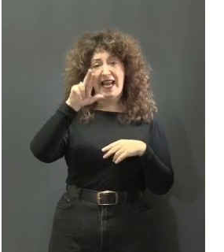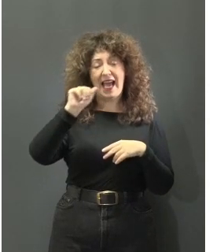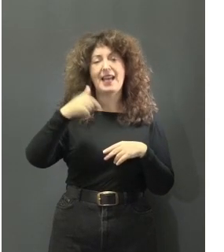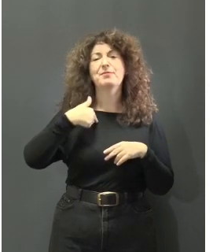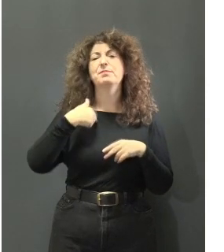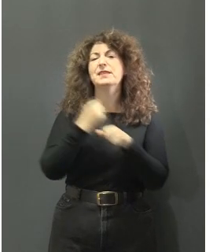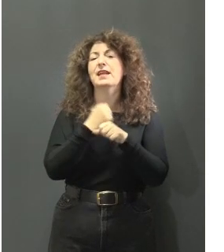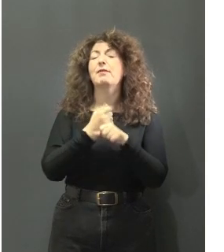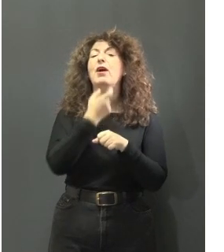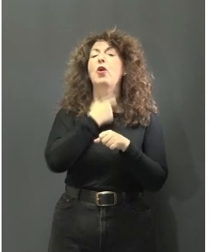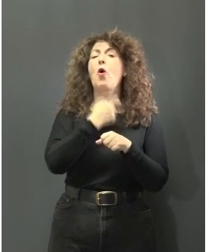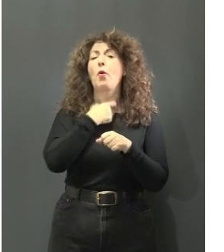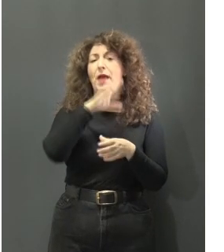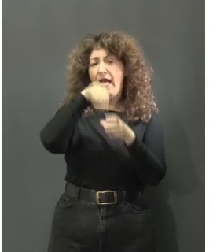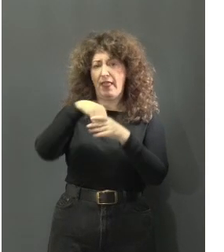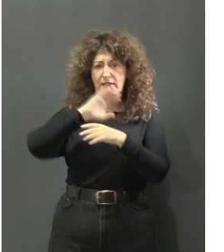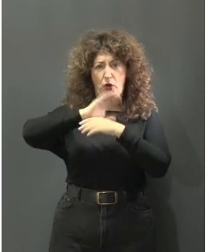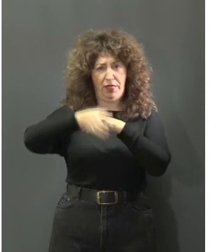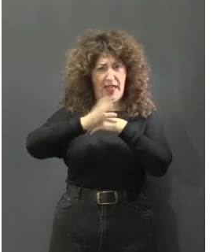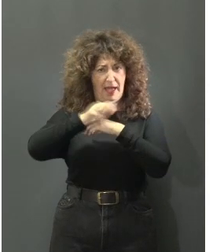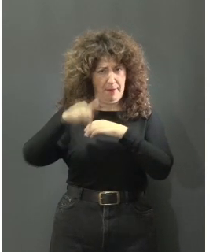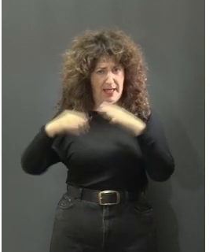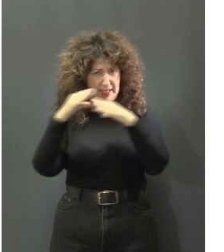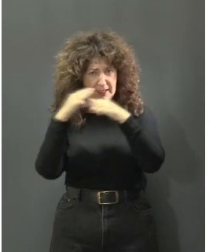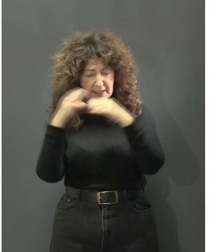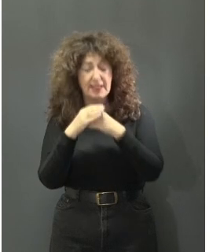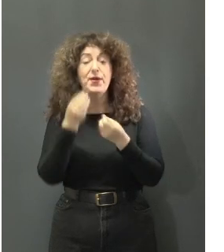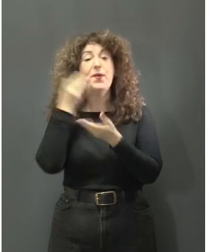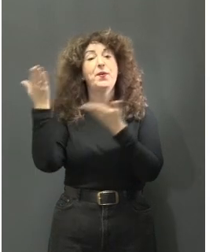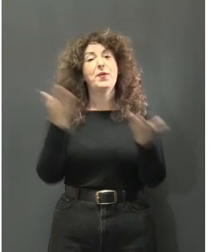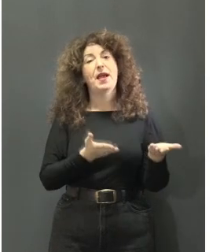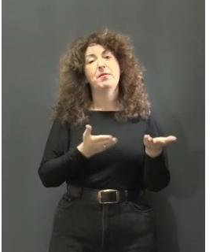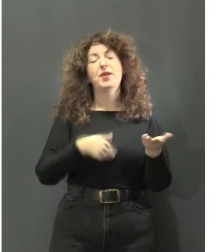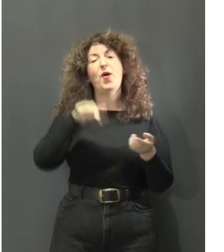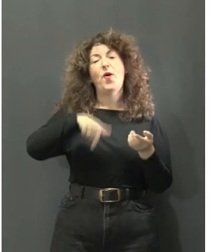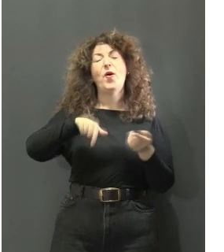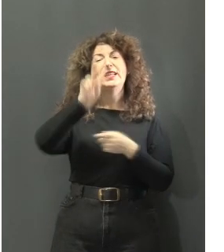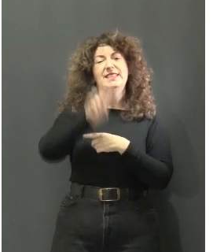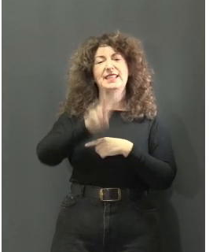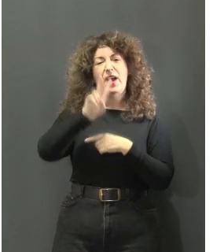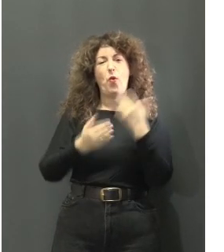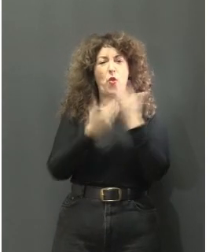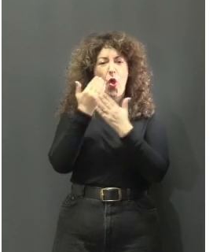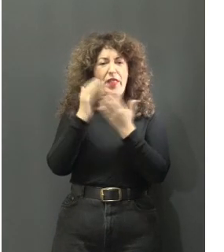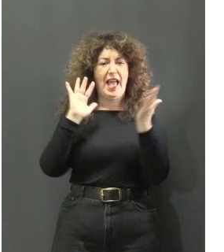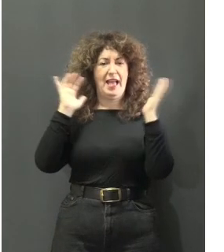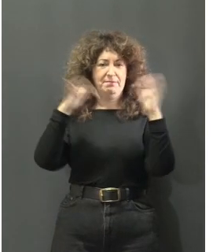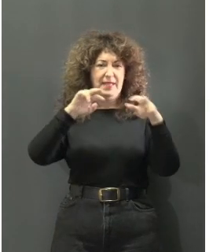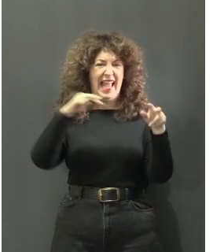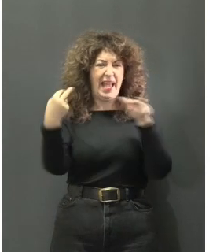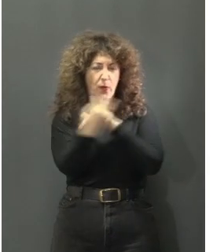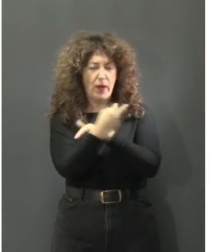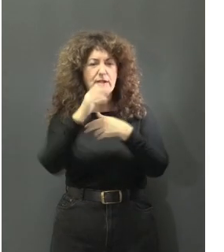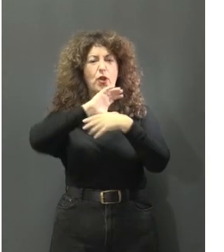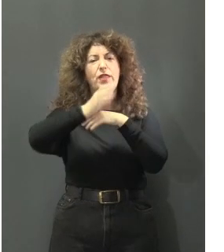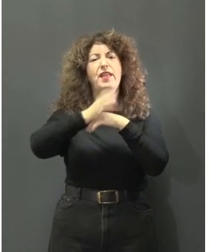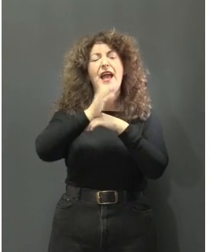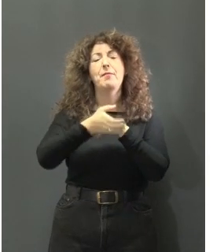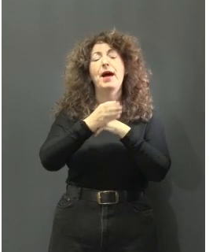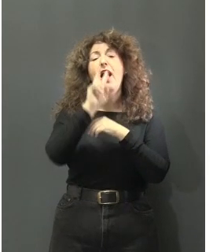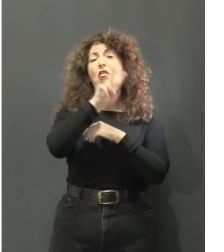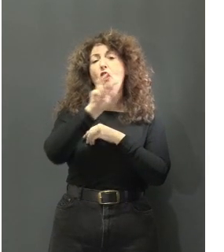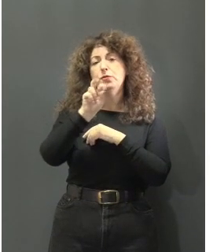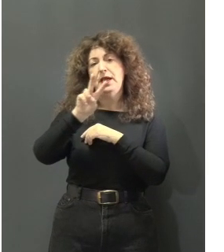del CEAPAT Imserso. Bienvenidas y bienvenidos al segundo día de Encuentros CEAPAT Imserso 2023, en